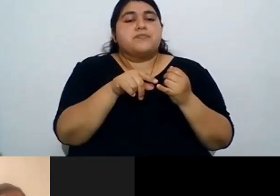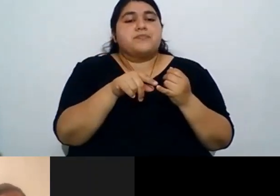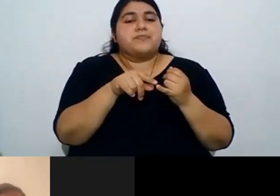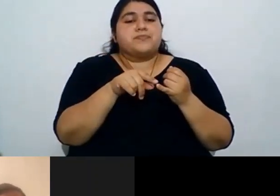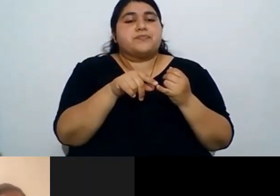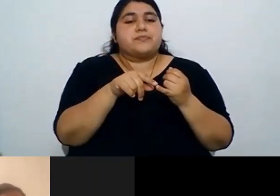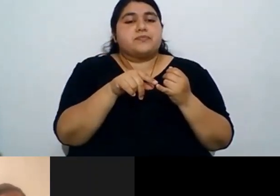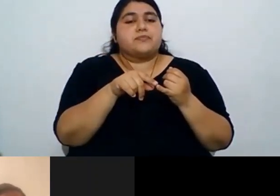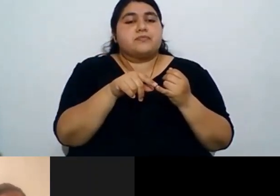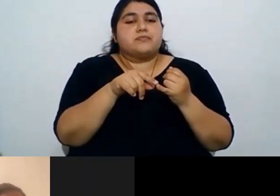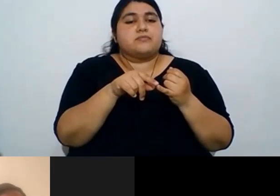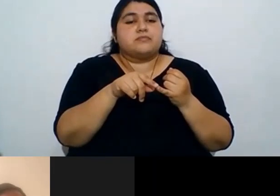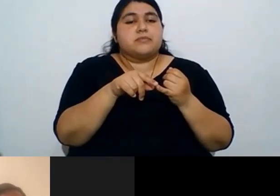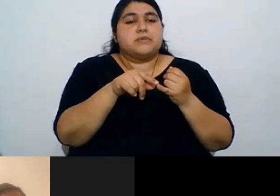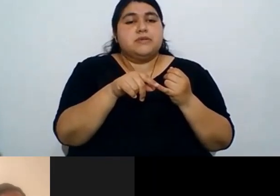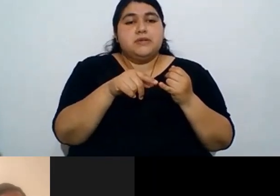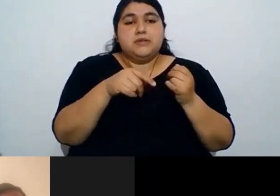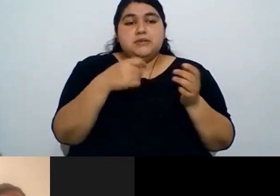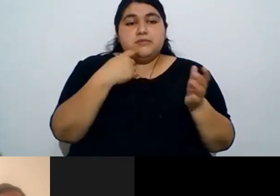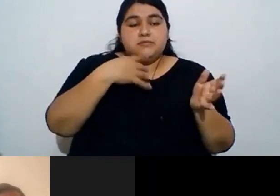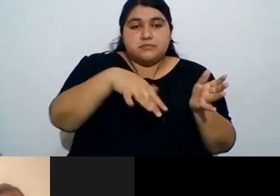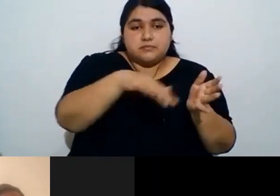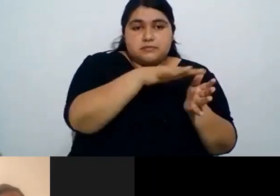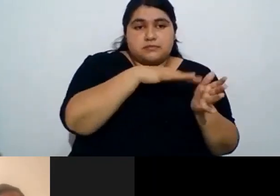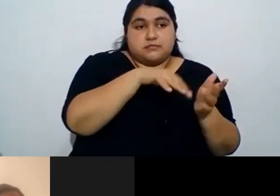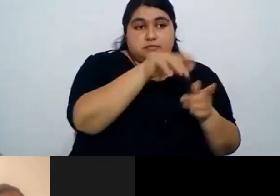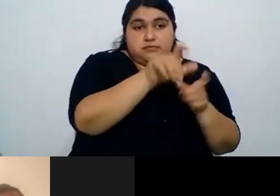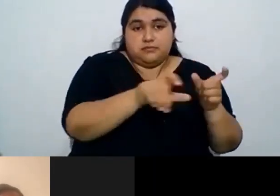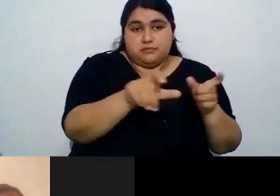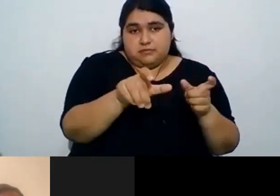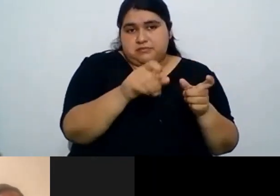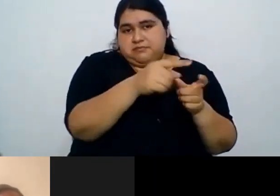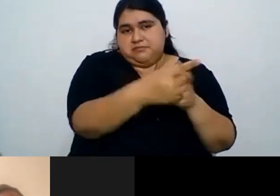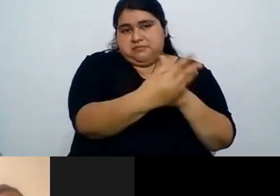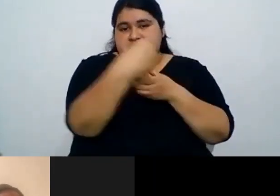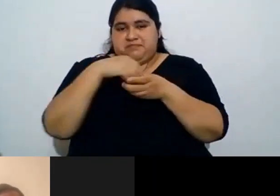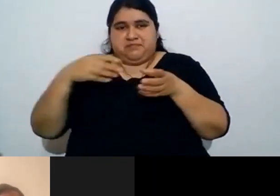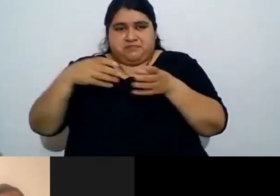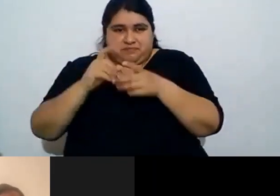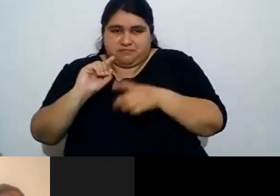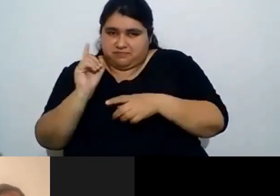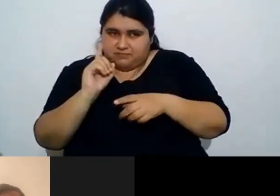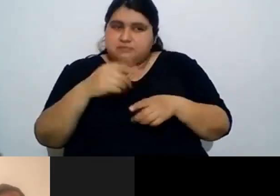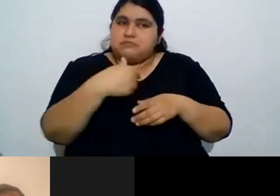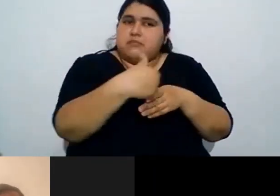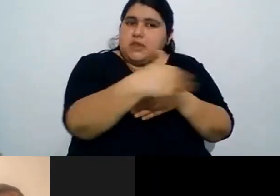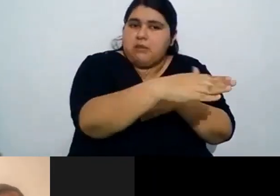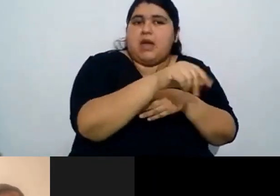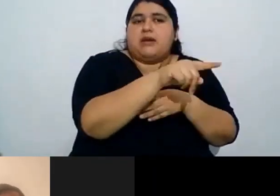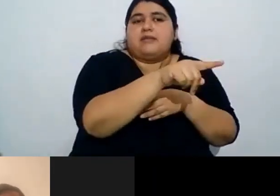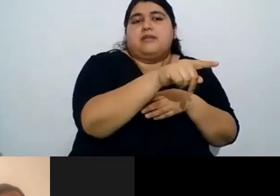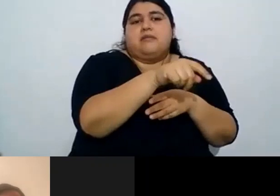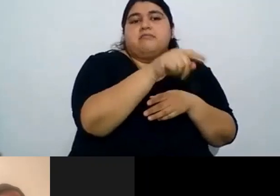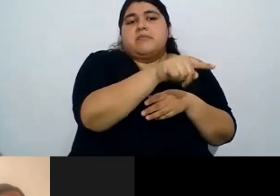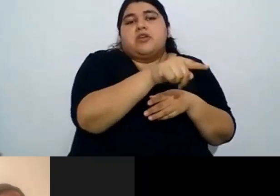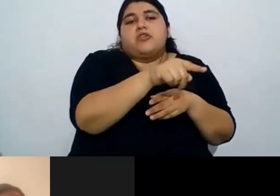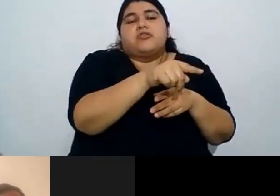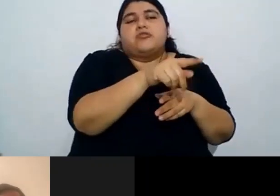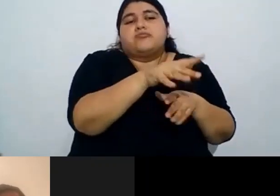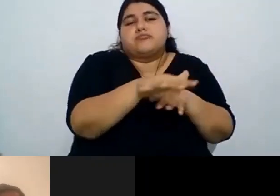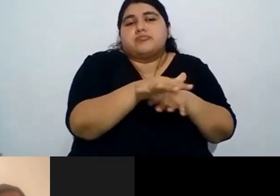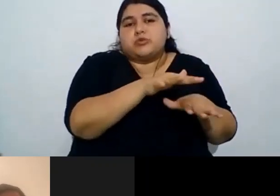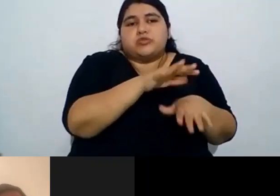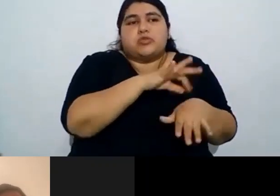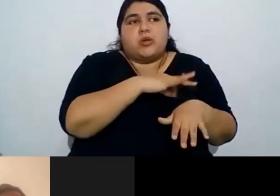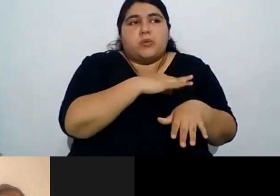que del pueblo, pues de la gente que no están dentro del conflicto, pero por una serie de cosas van quedando,